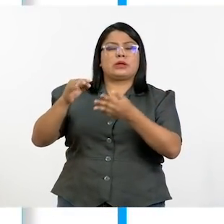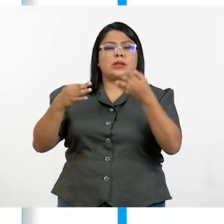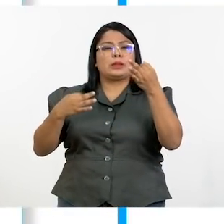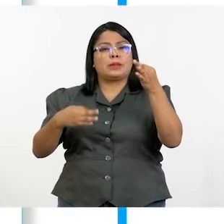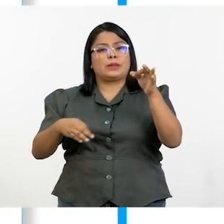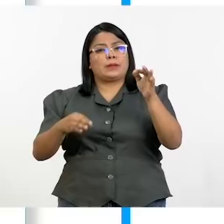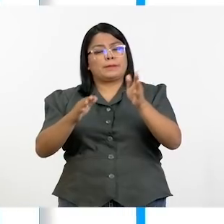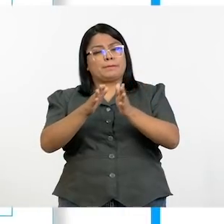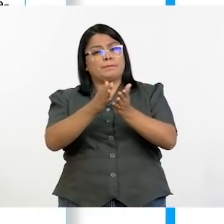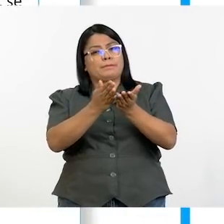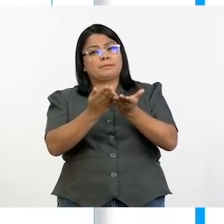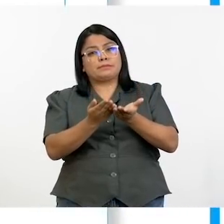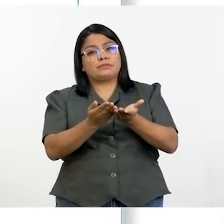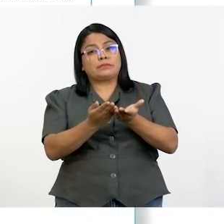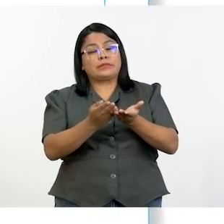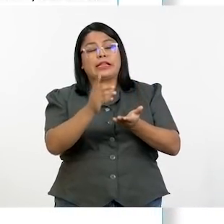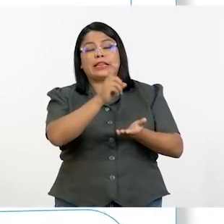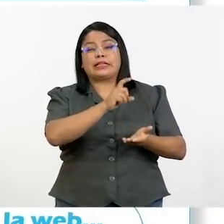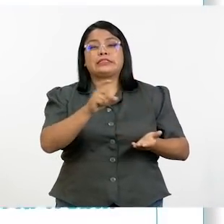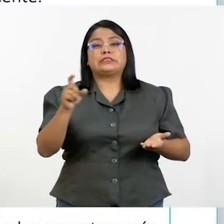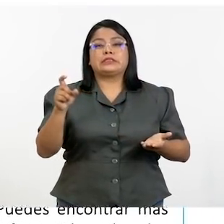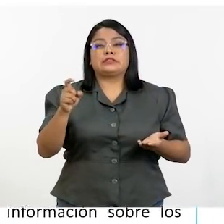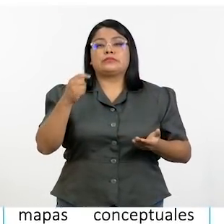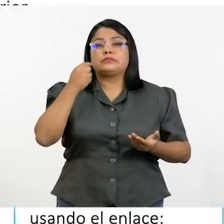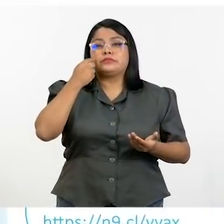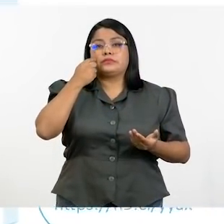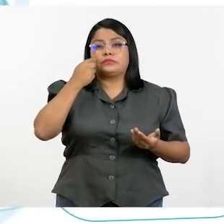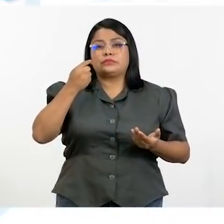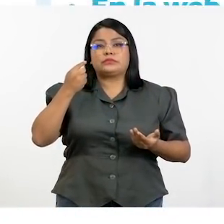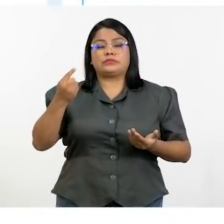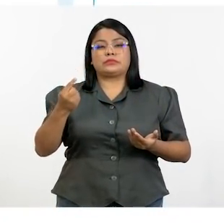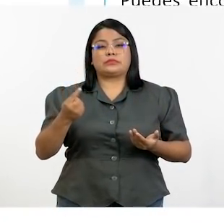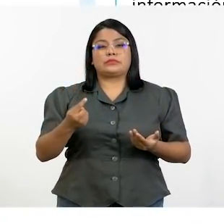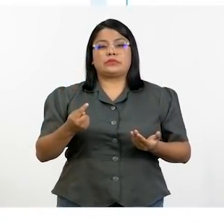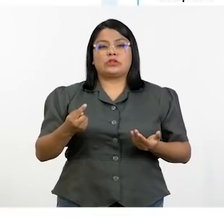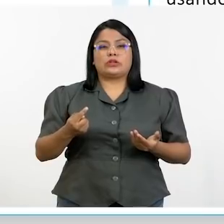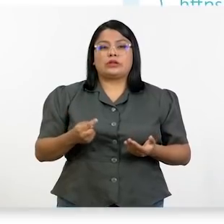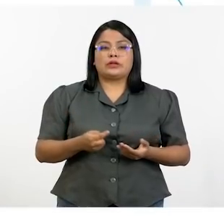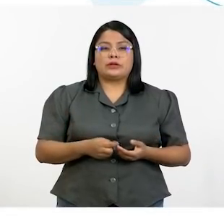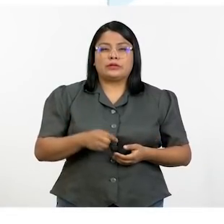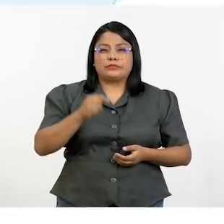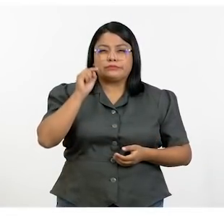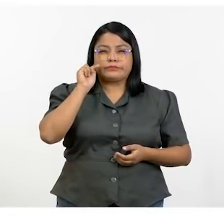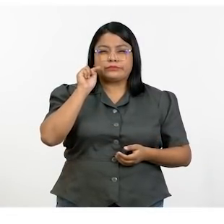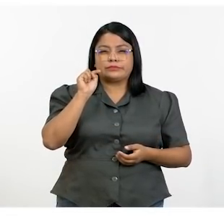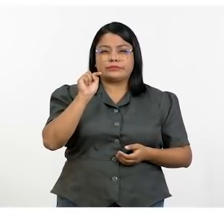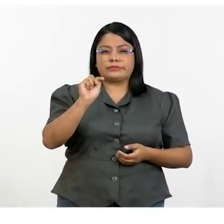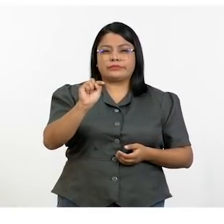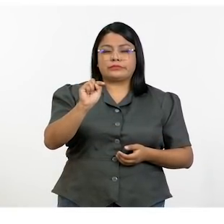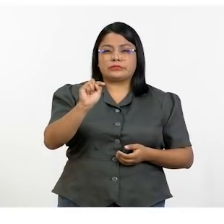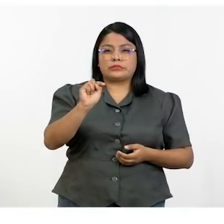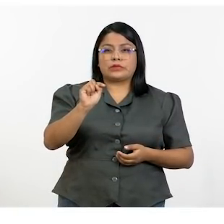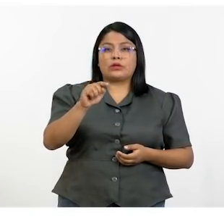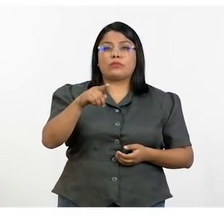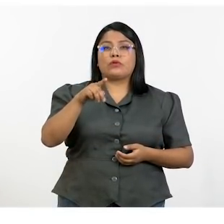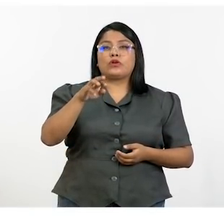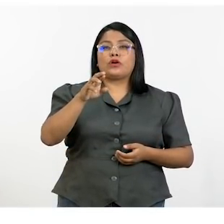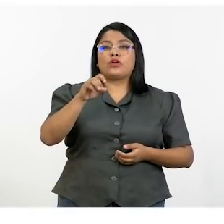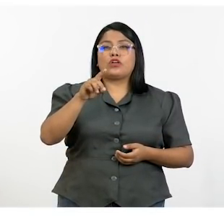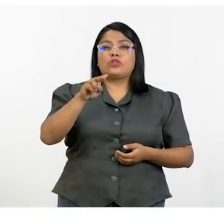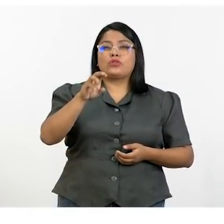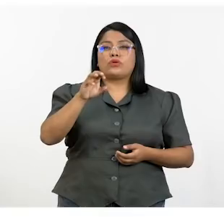en las páginas del libro de texto de la semana se encuentra una pestaña con la indicación de